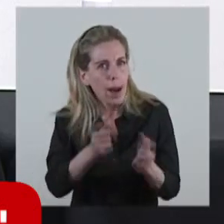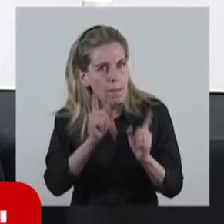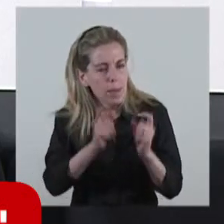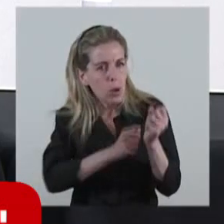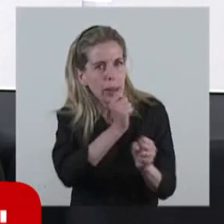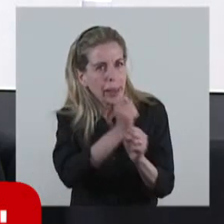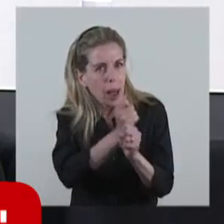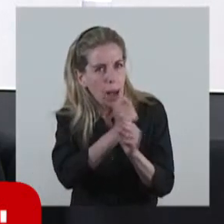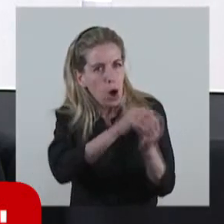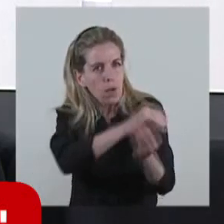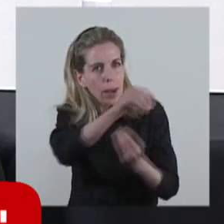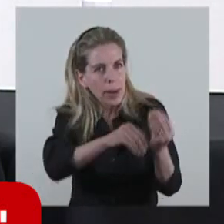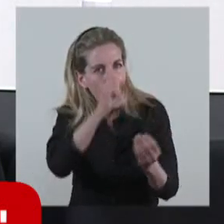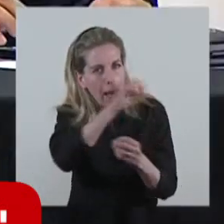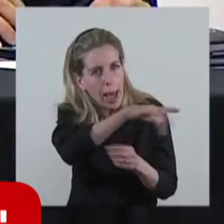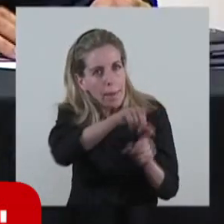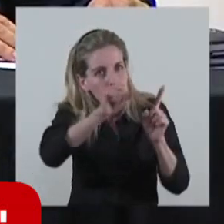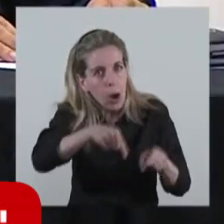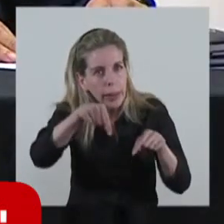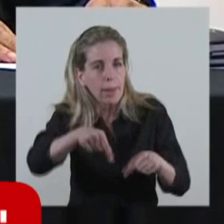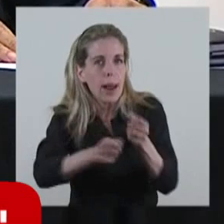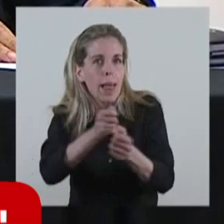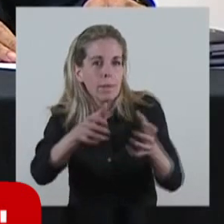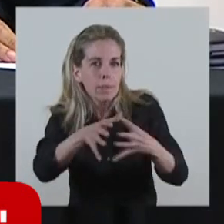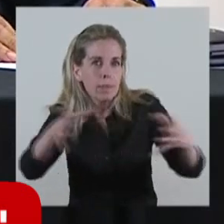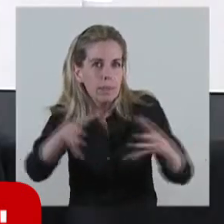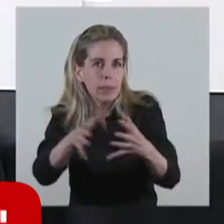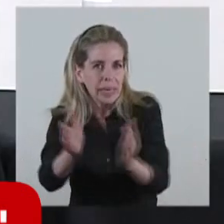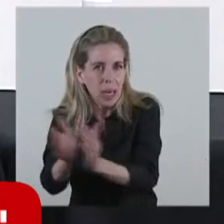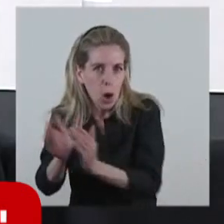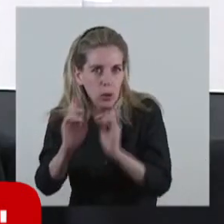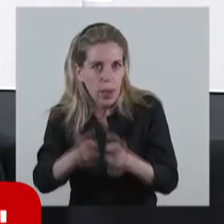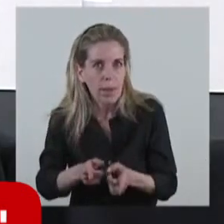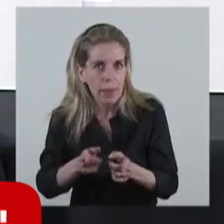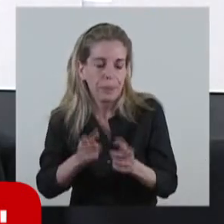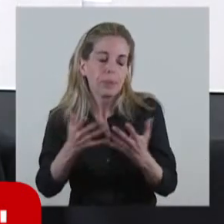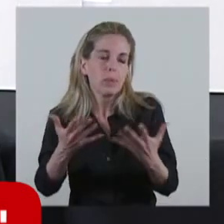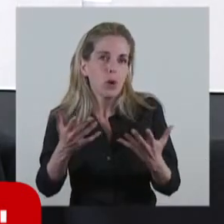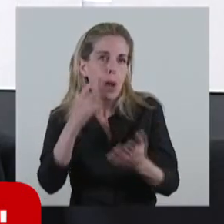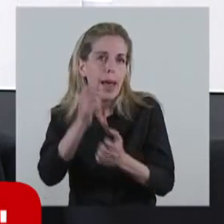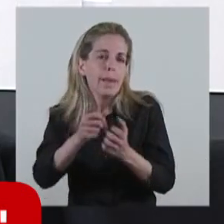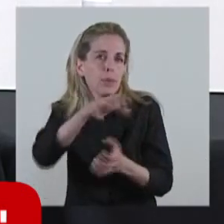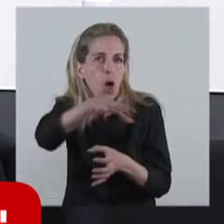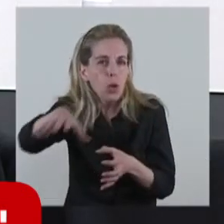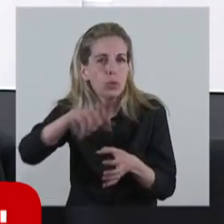familiar y ahora a los pequeños y medianos productores. Obviamente a los grandes productores